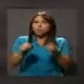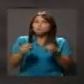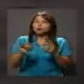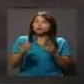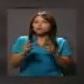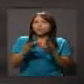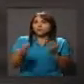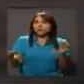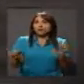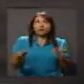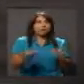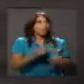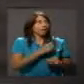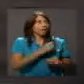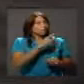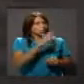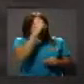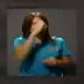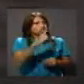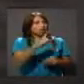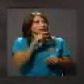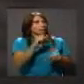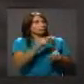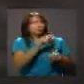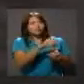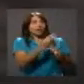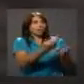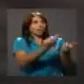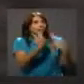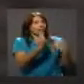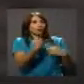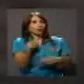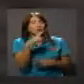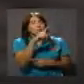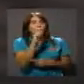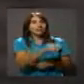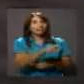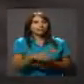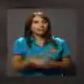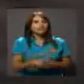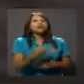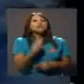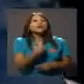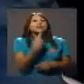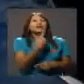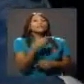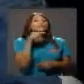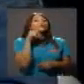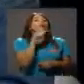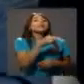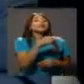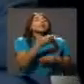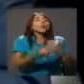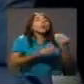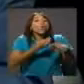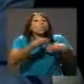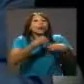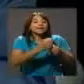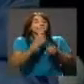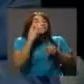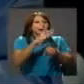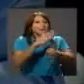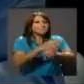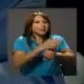pregunta no me contestó usted la pregunta ¿cómo haría usted para mejorar la capacitación de los